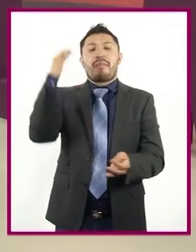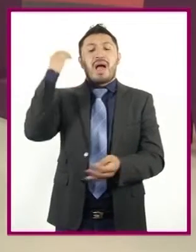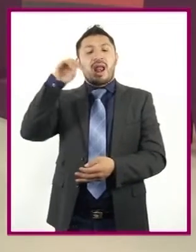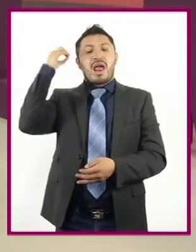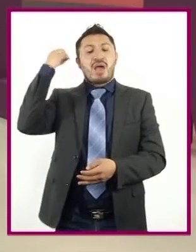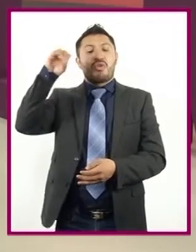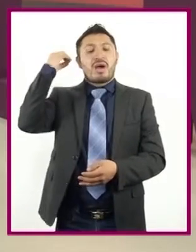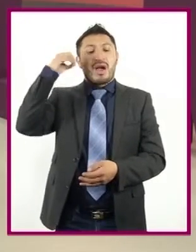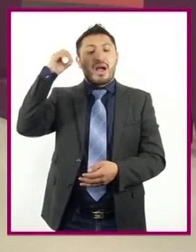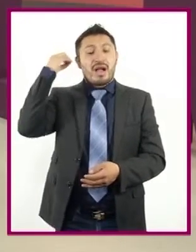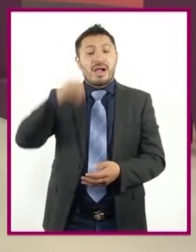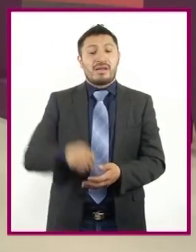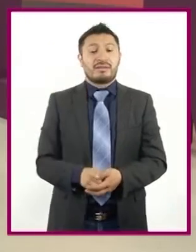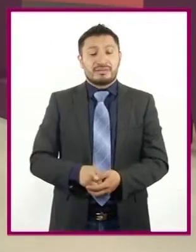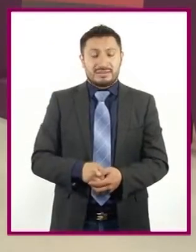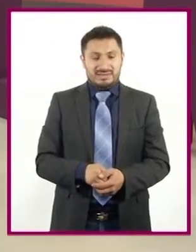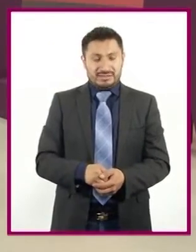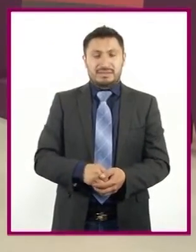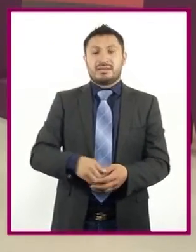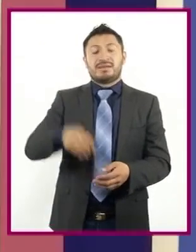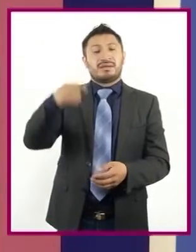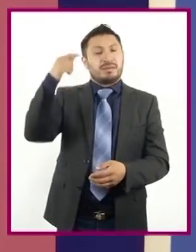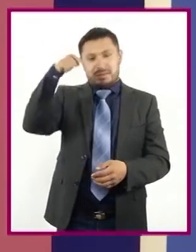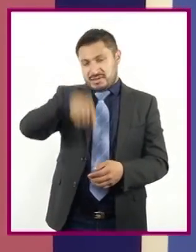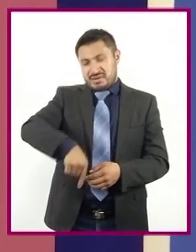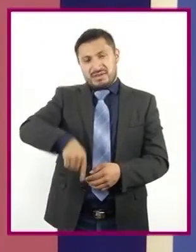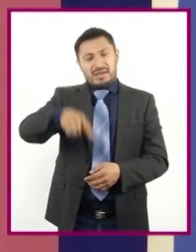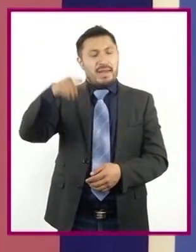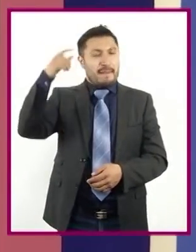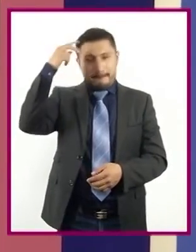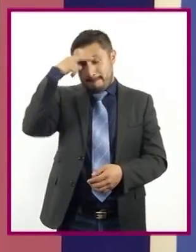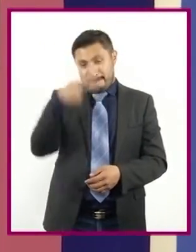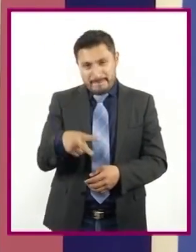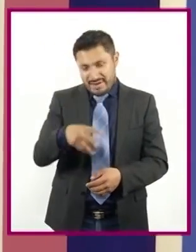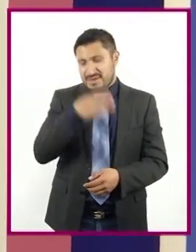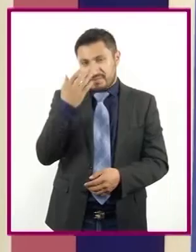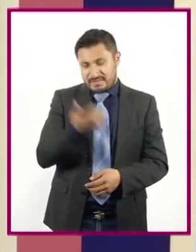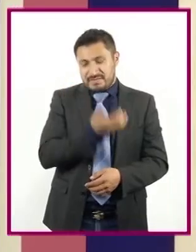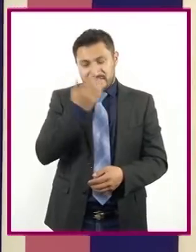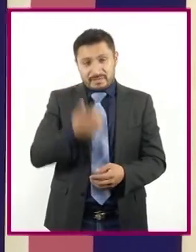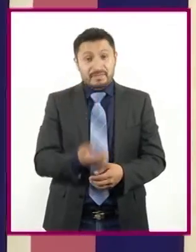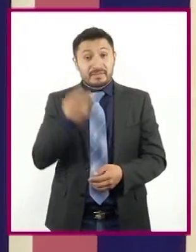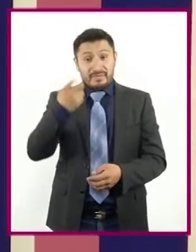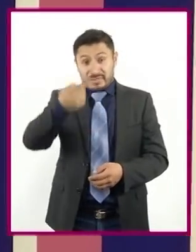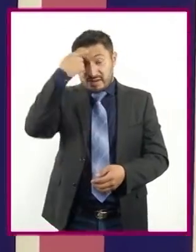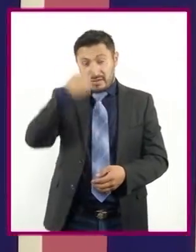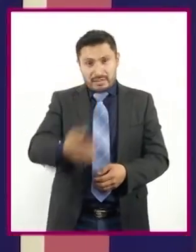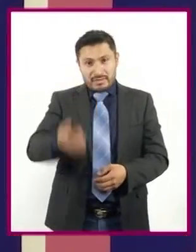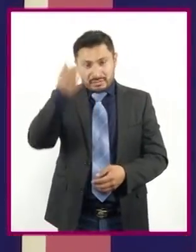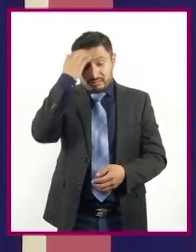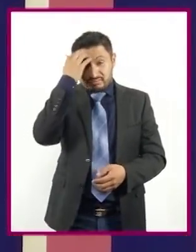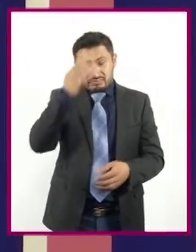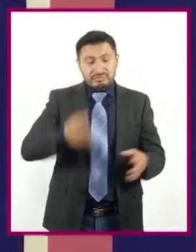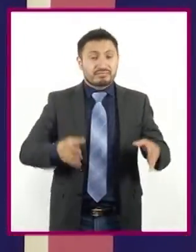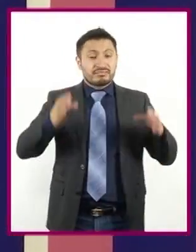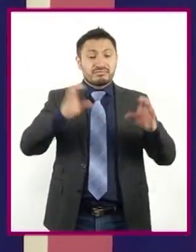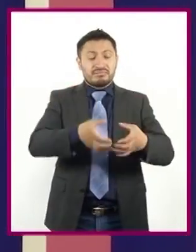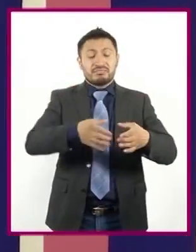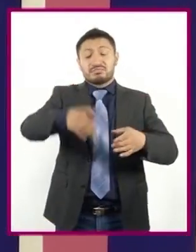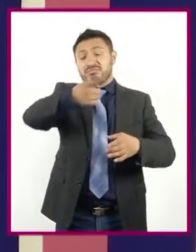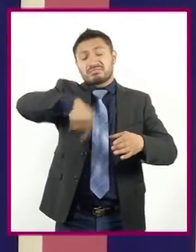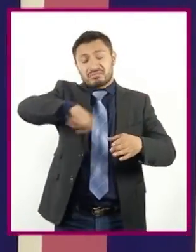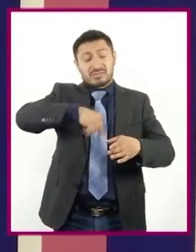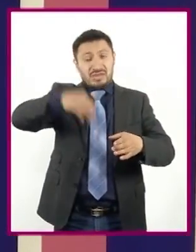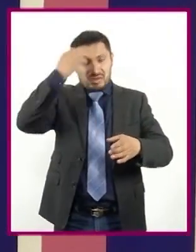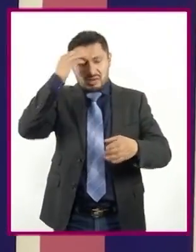oaxaqueños. Son pregones típicos de México. Los pregones se crearon para dar a conocer a la comunidad algún servicio o